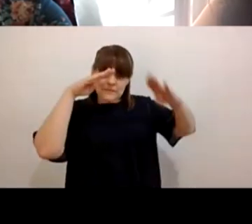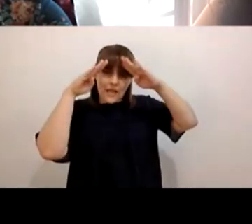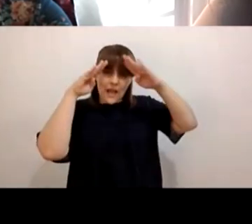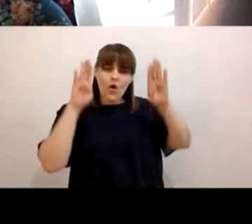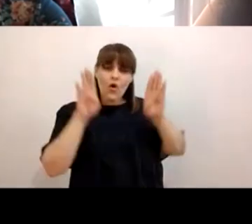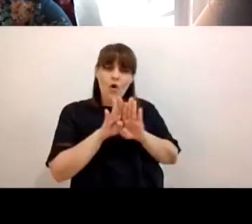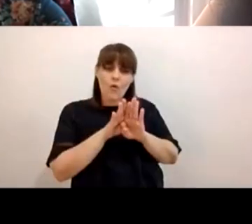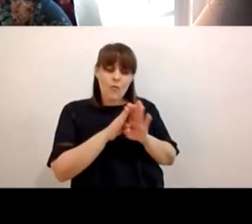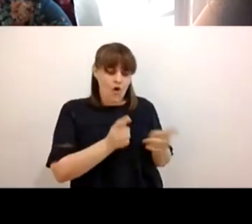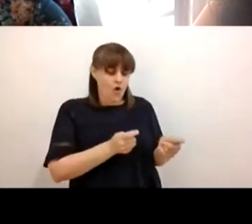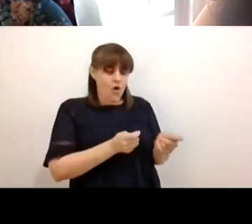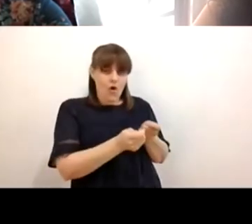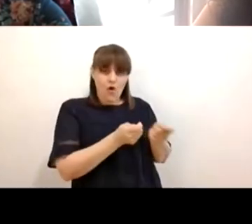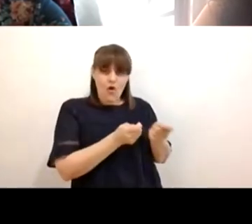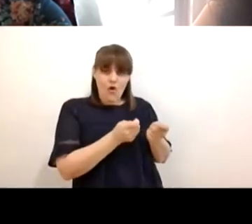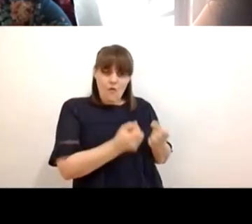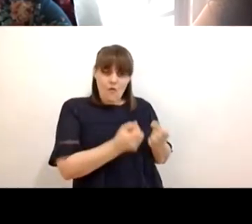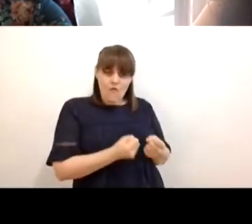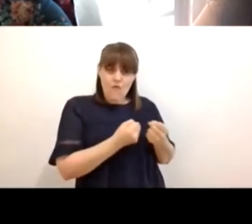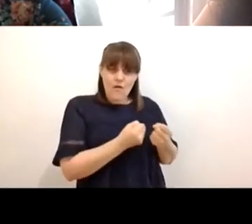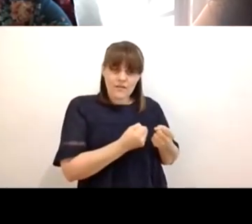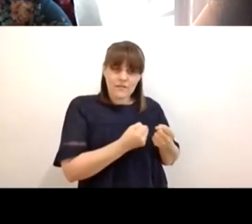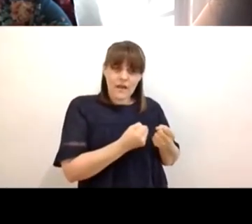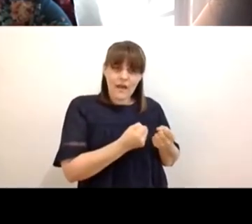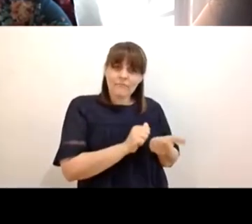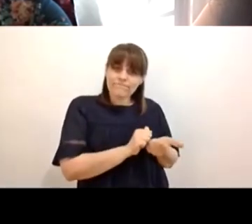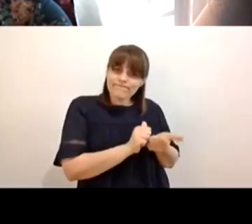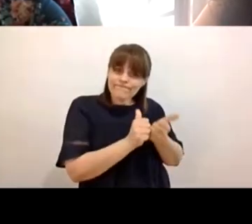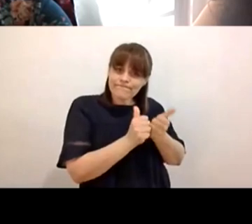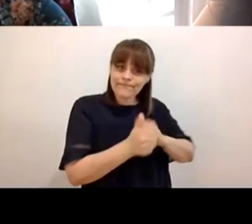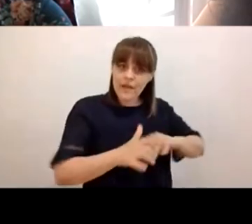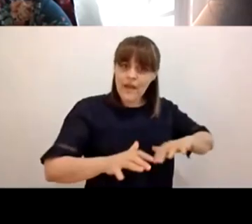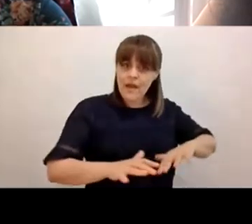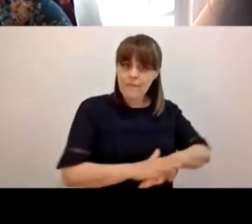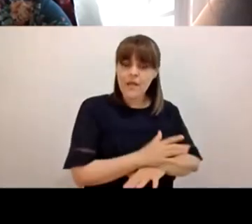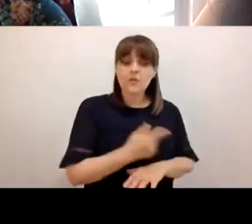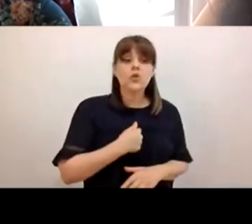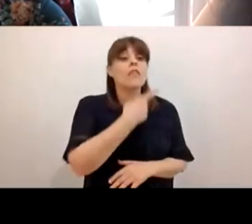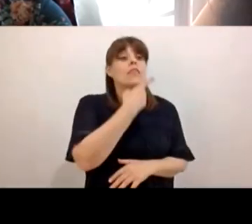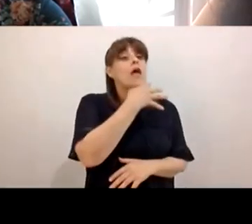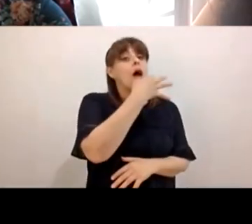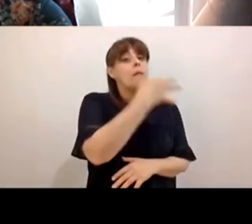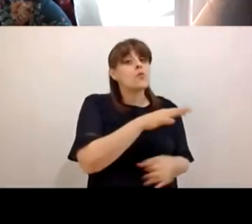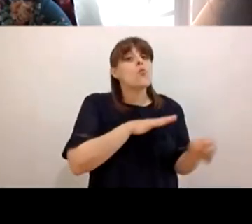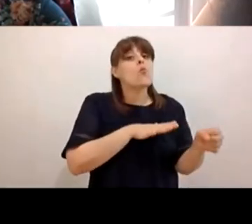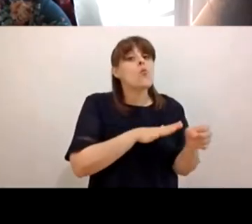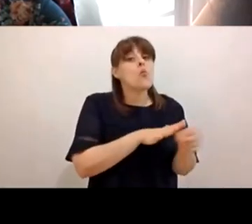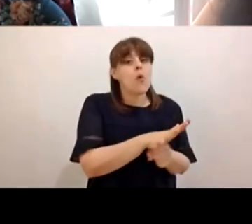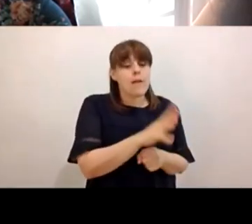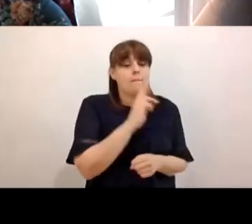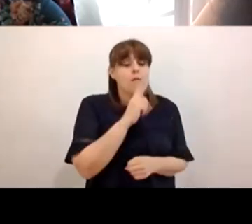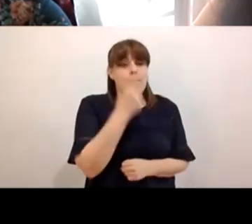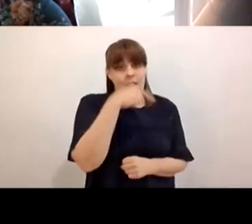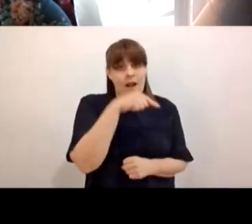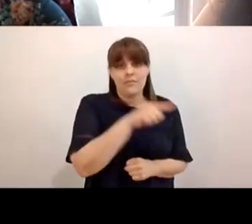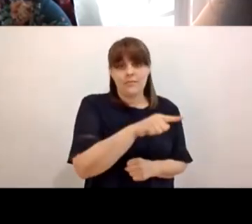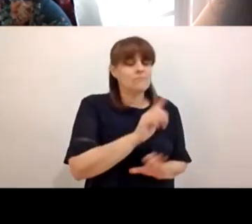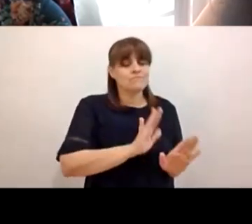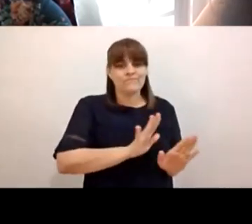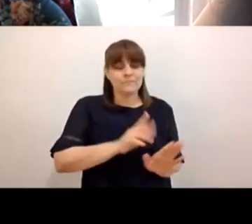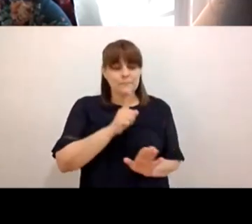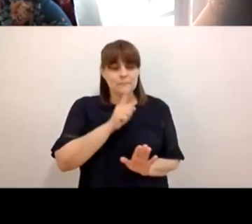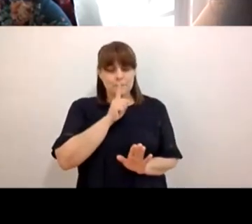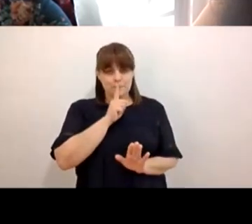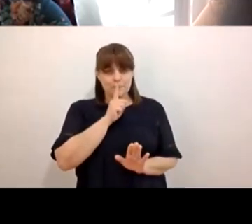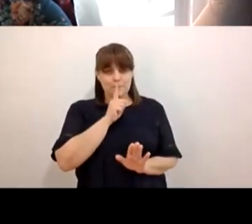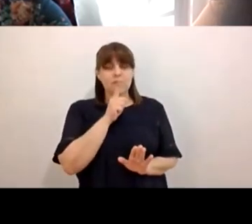control y sobre el poder del otro para evitar decirle lo que es mejor para él con cosas que yo sé pero a veces también con cosas que yo no